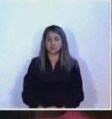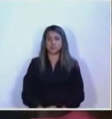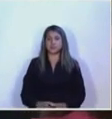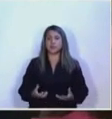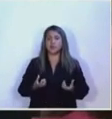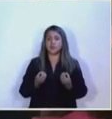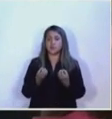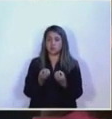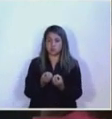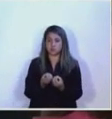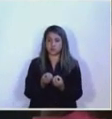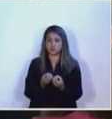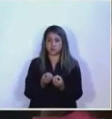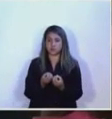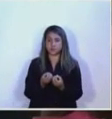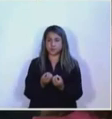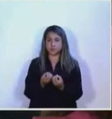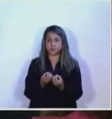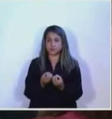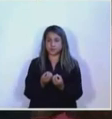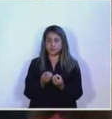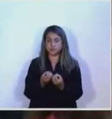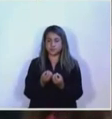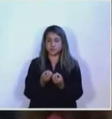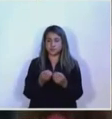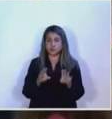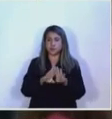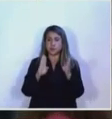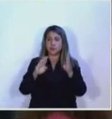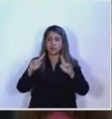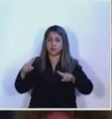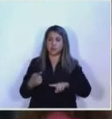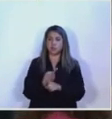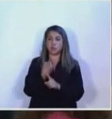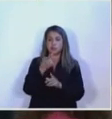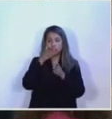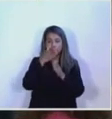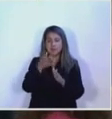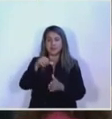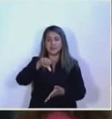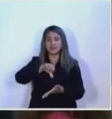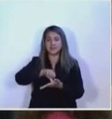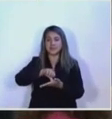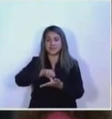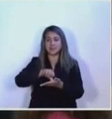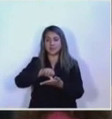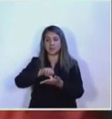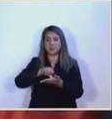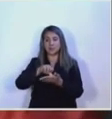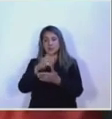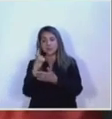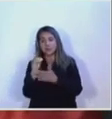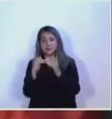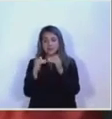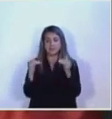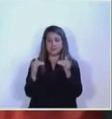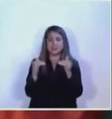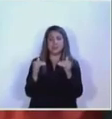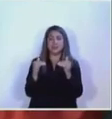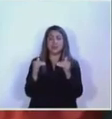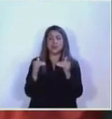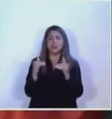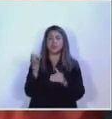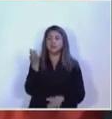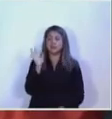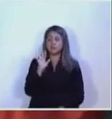provocando una apertura retórica y programática hacia el centro o hacia la moderación. Chile no tan